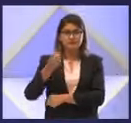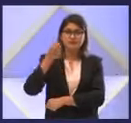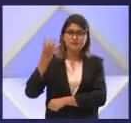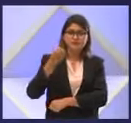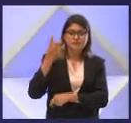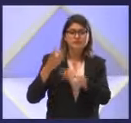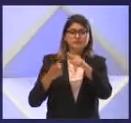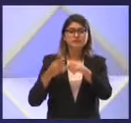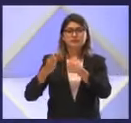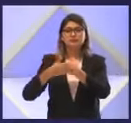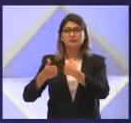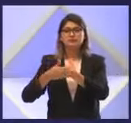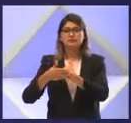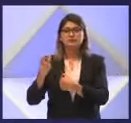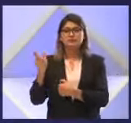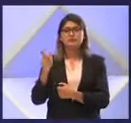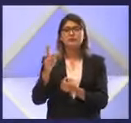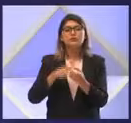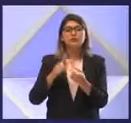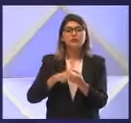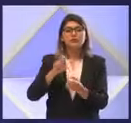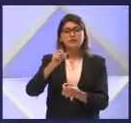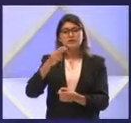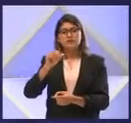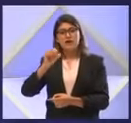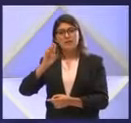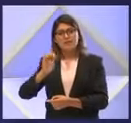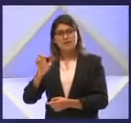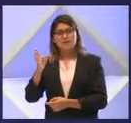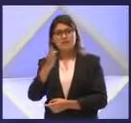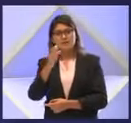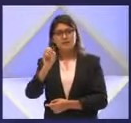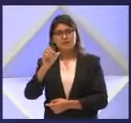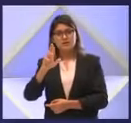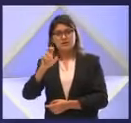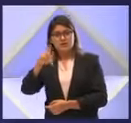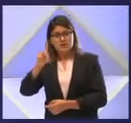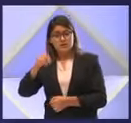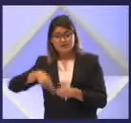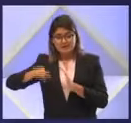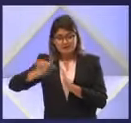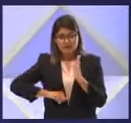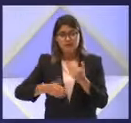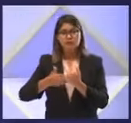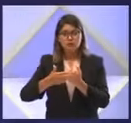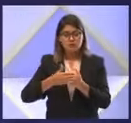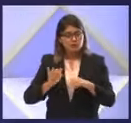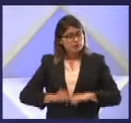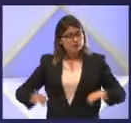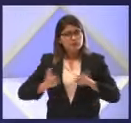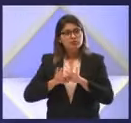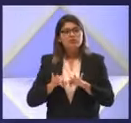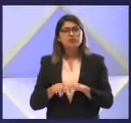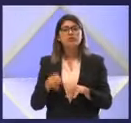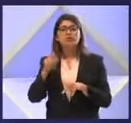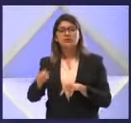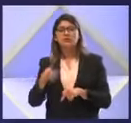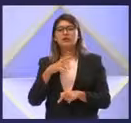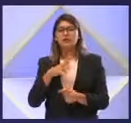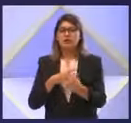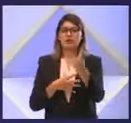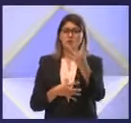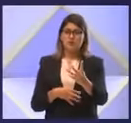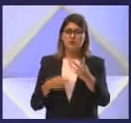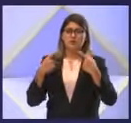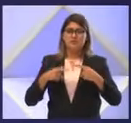celebrarse en sharm el-sheikh este mes será clave el grupo 4 analiza si va a dar